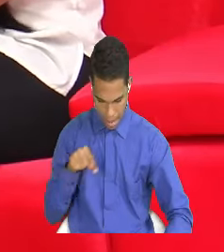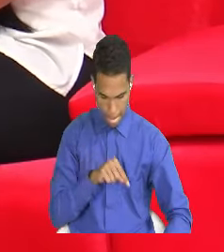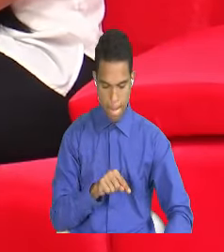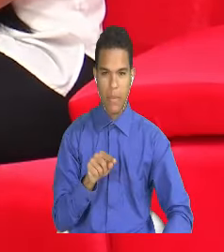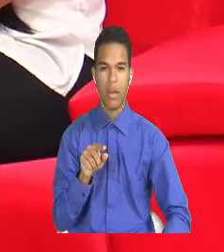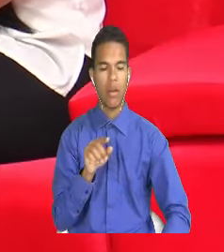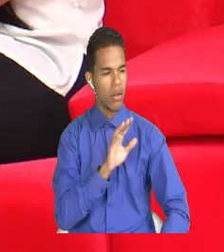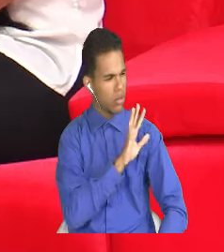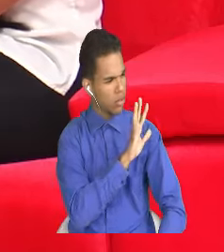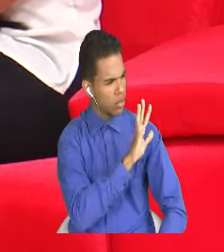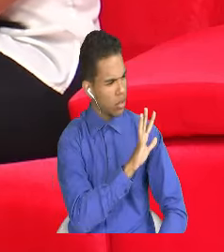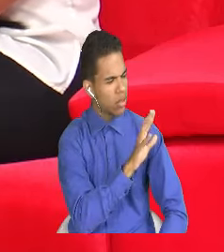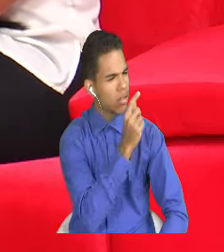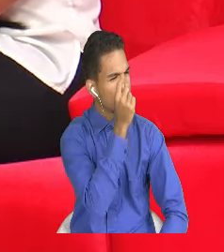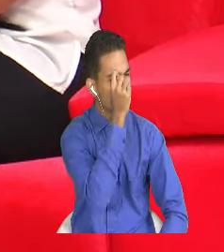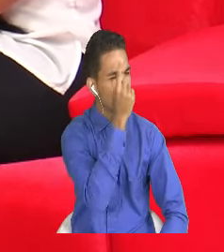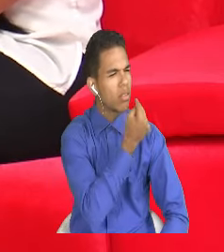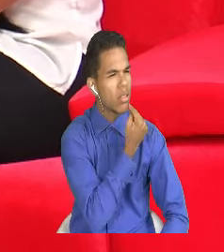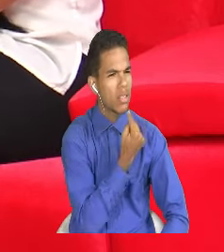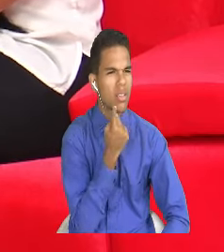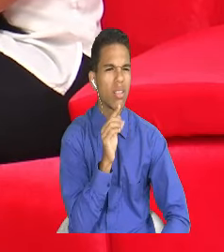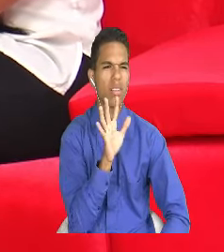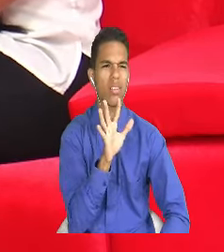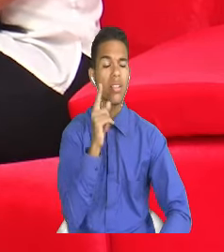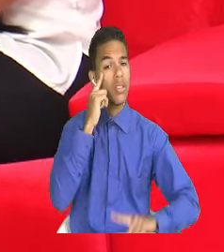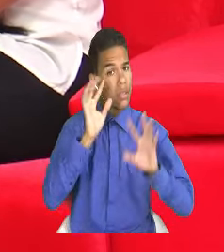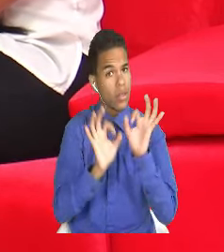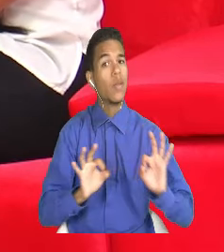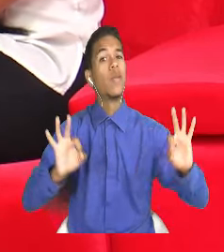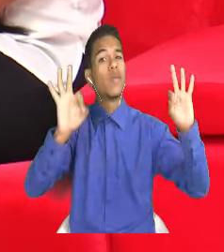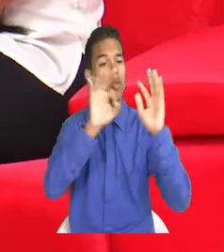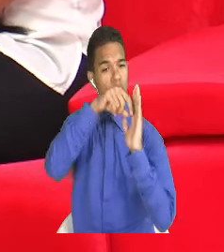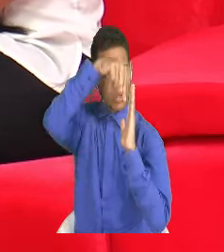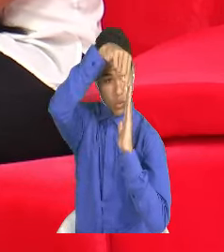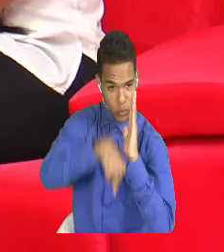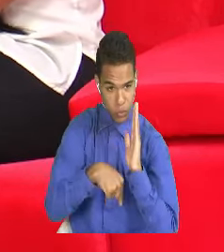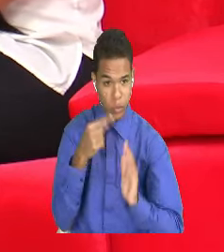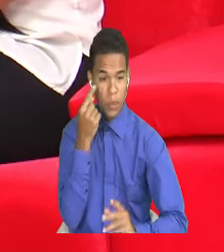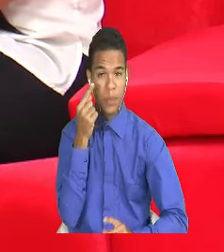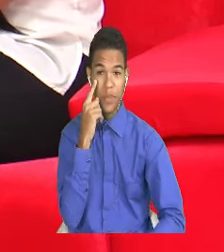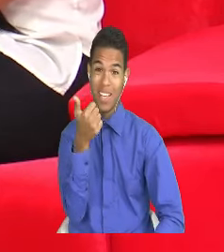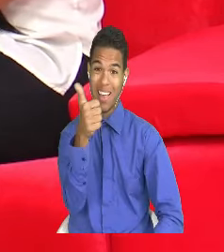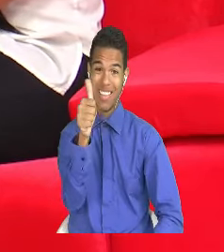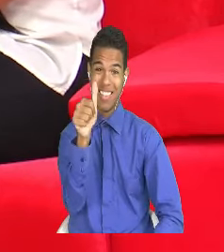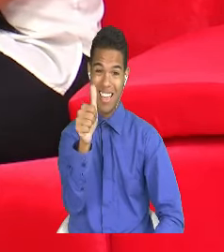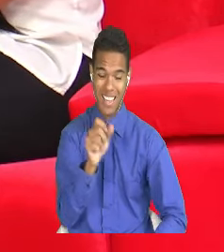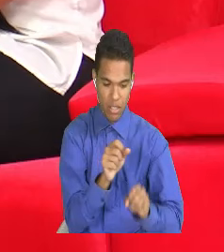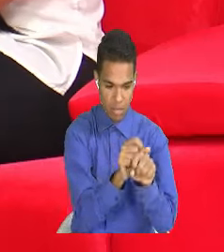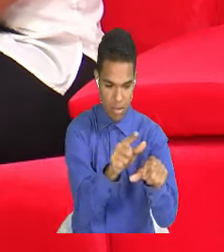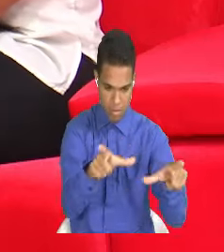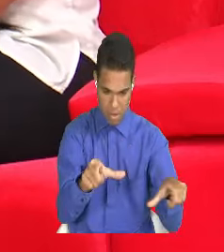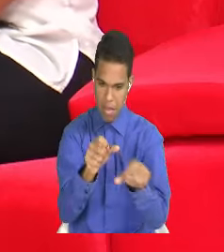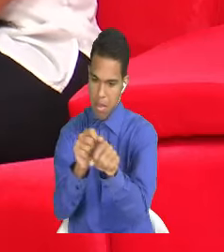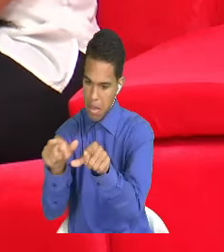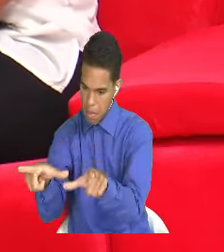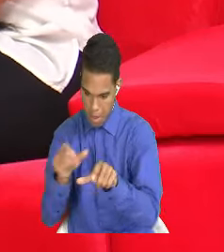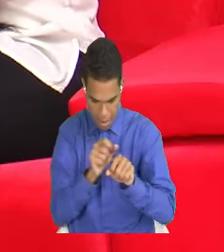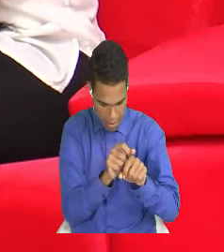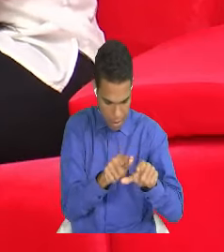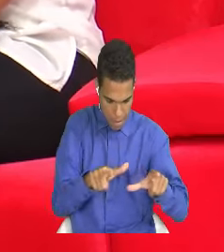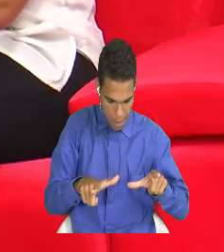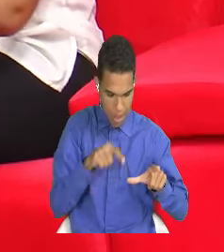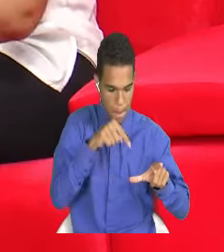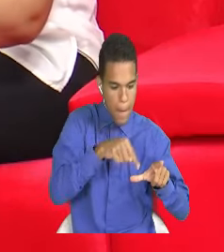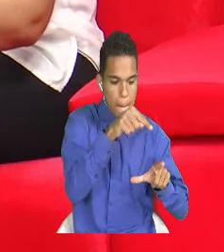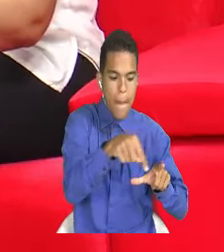muy importante y es precisamente esas 10 habitaciones que tiene la clínica Reina Lucía para Barranca Bermeja, porque eso